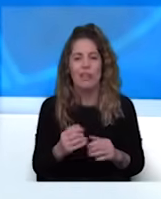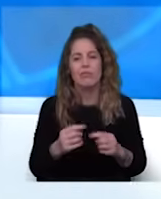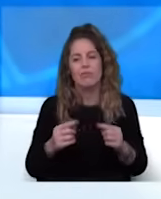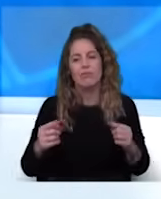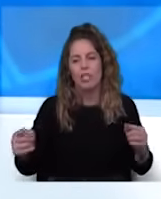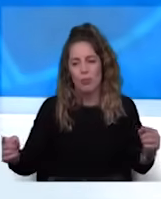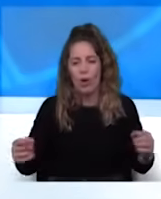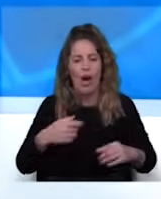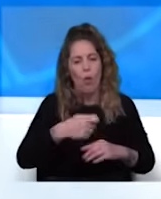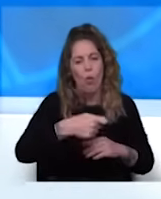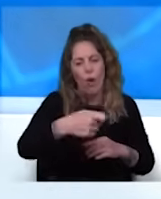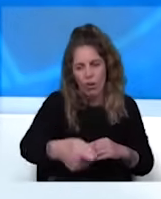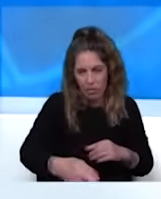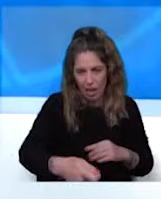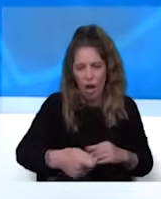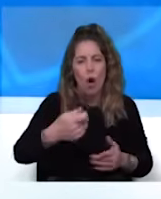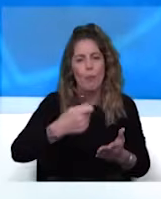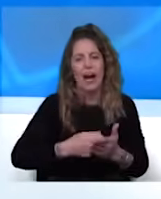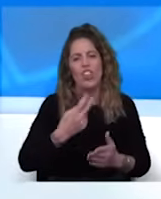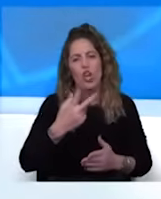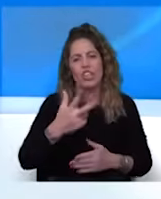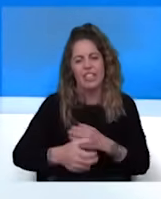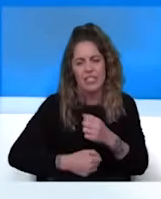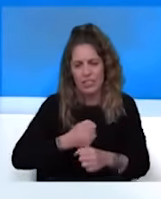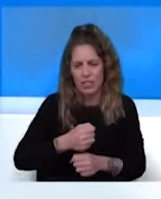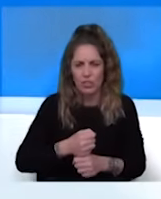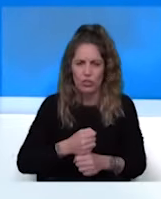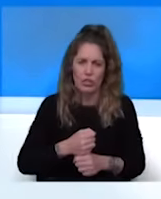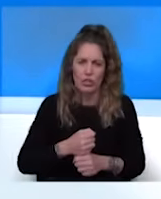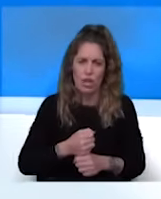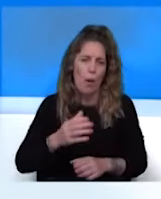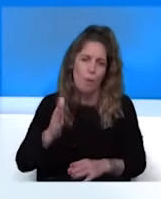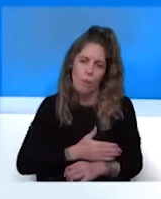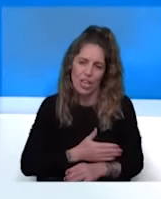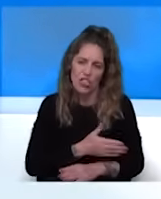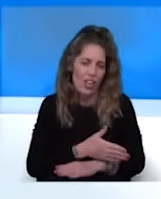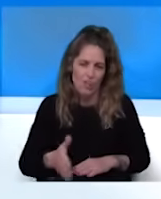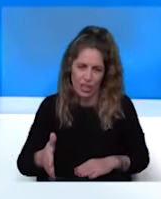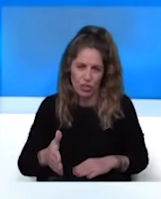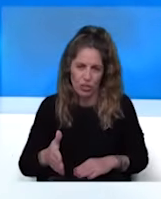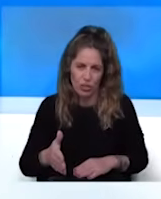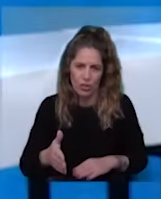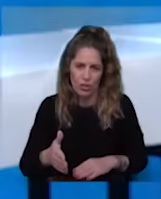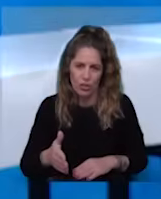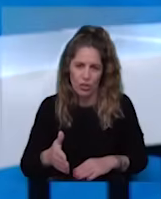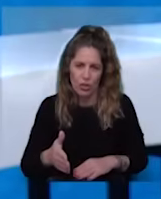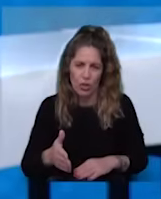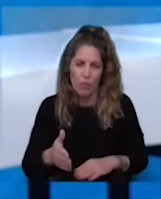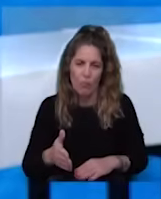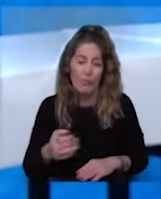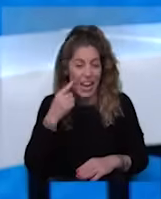o sea cuotas o pagar dentro de dos o TR años o qué s yo menos efecto tiene como diso